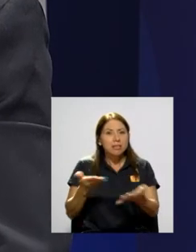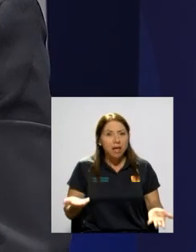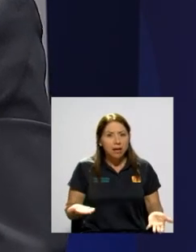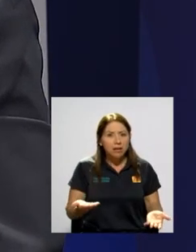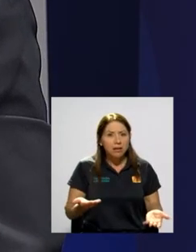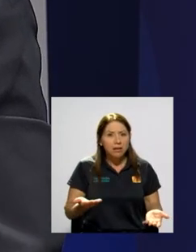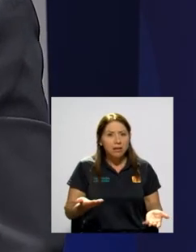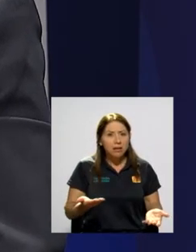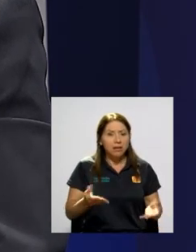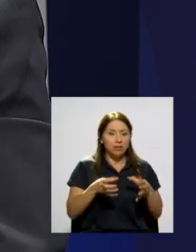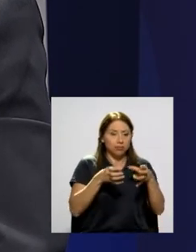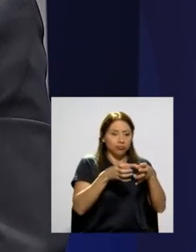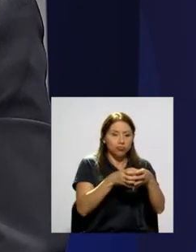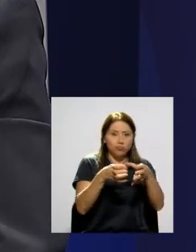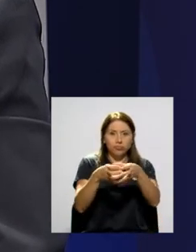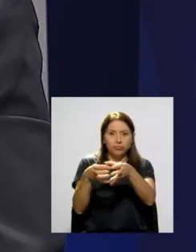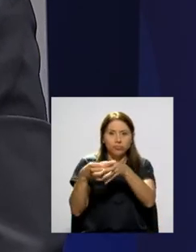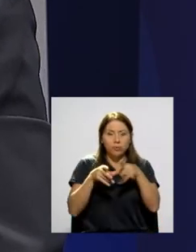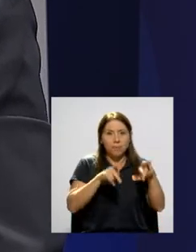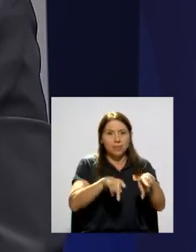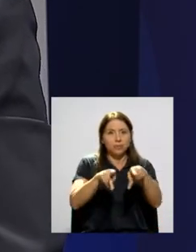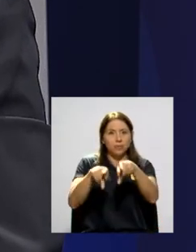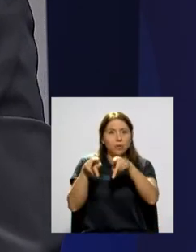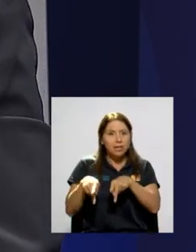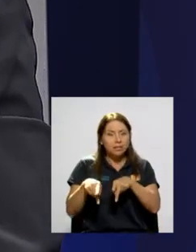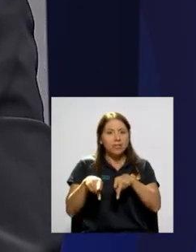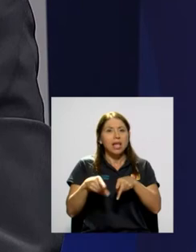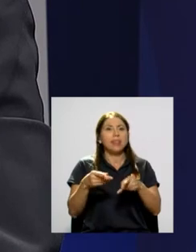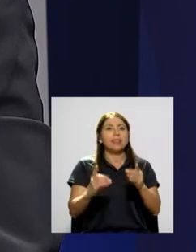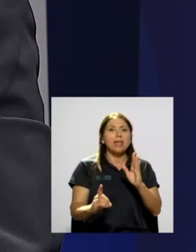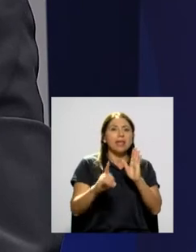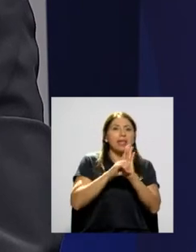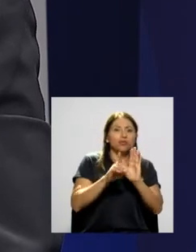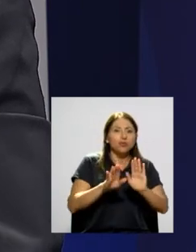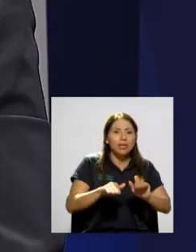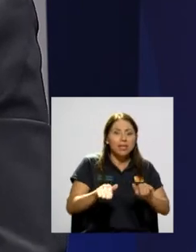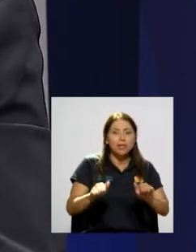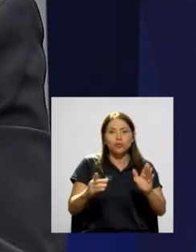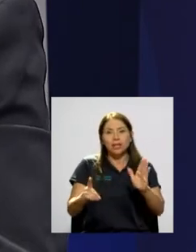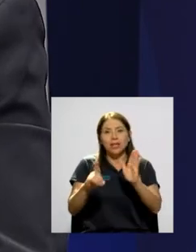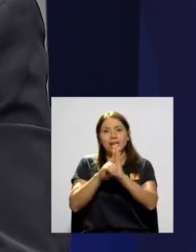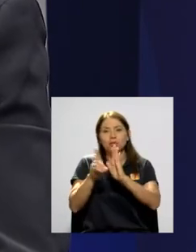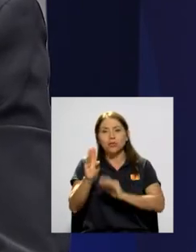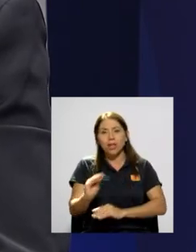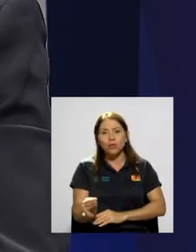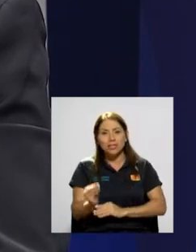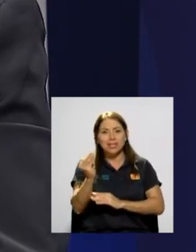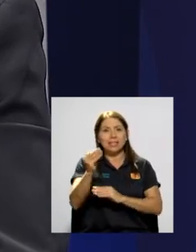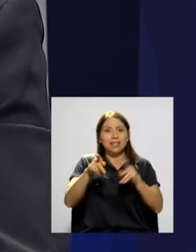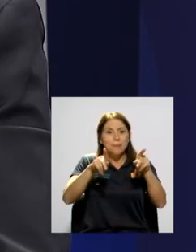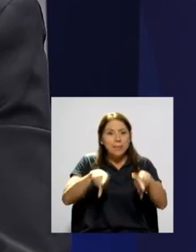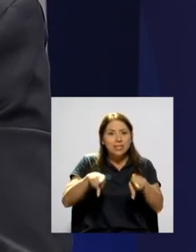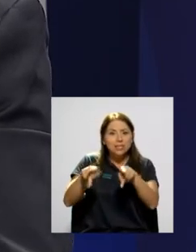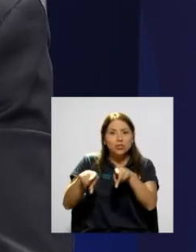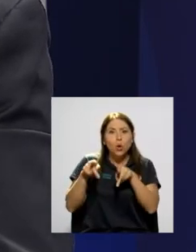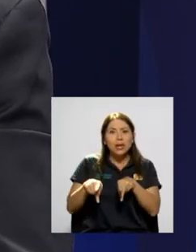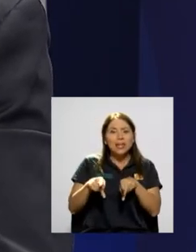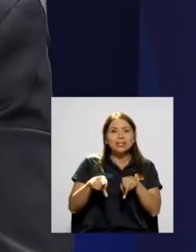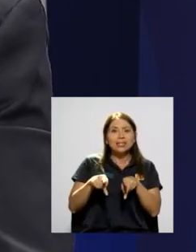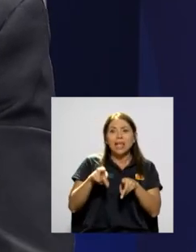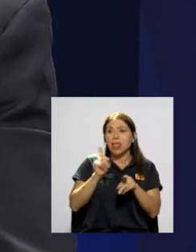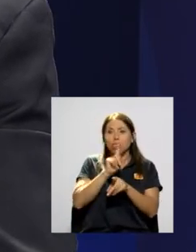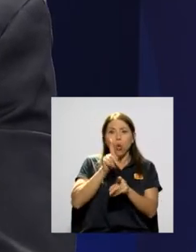las colectividades? Los derechos de la niñez, adolescencia, personas en exclusión social, esos recursos